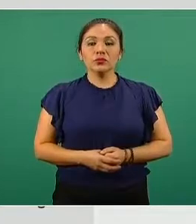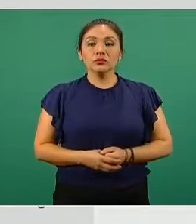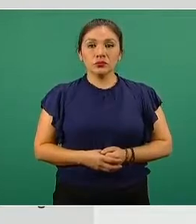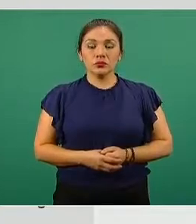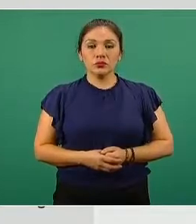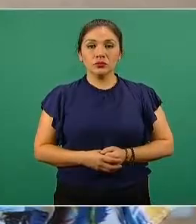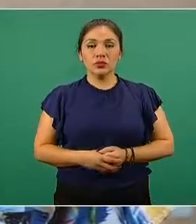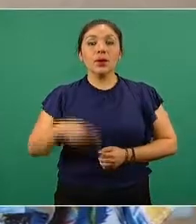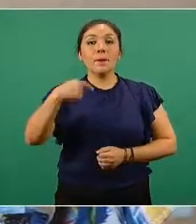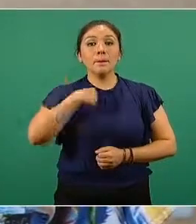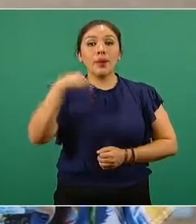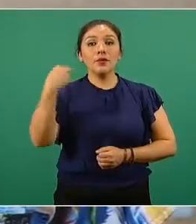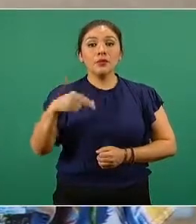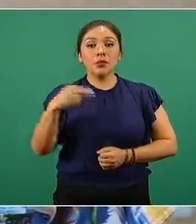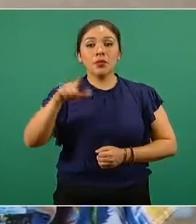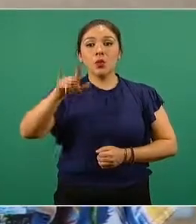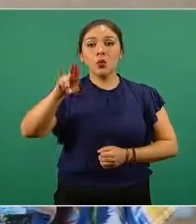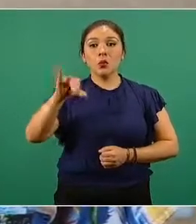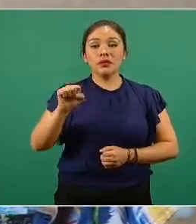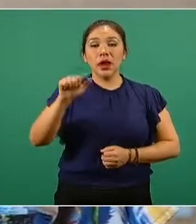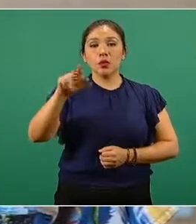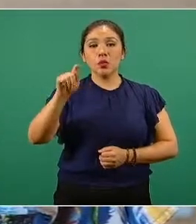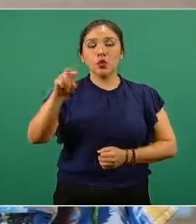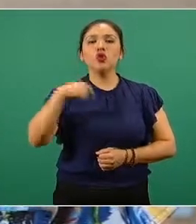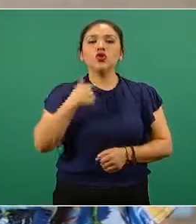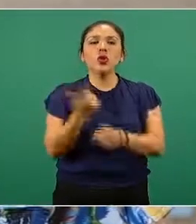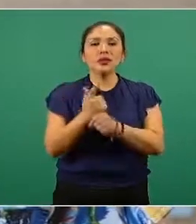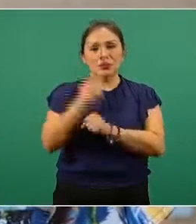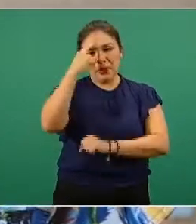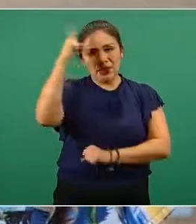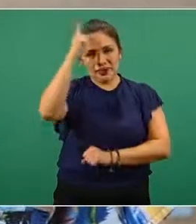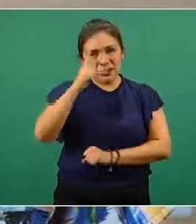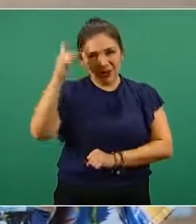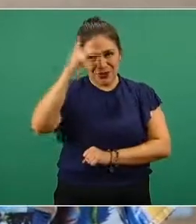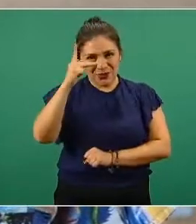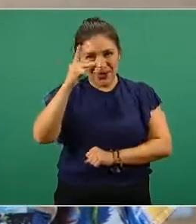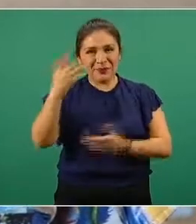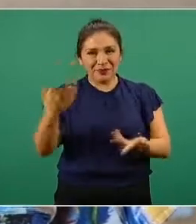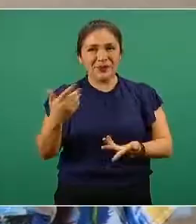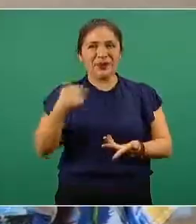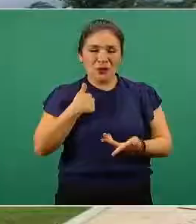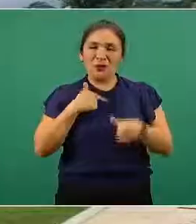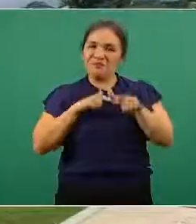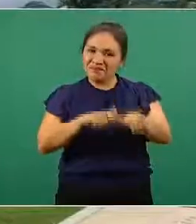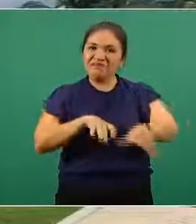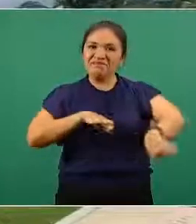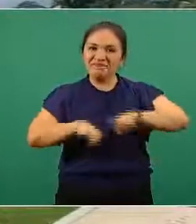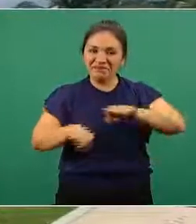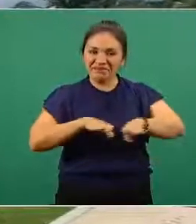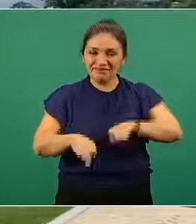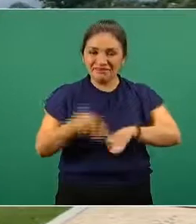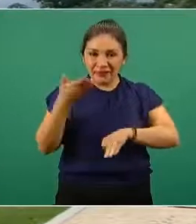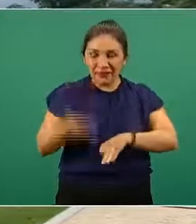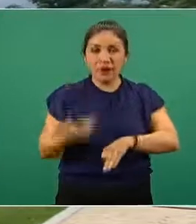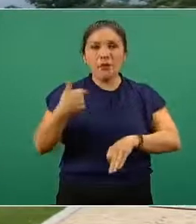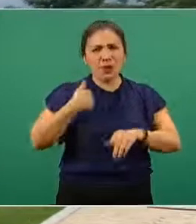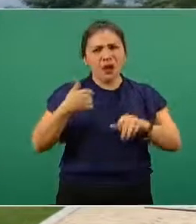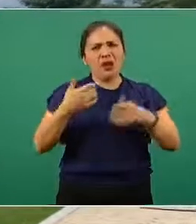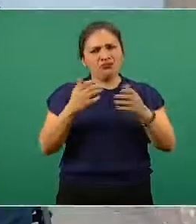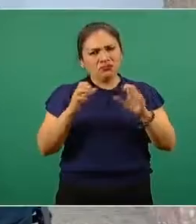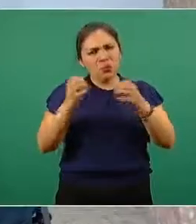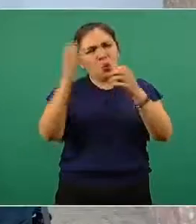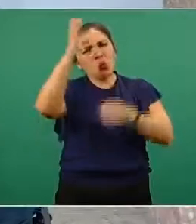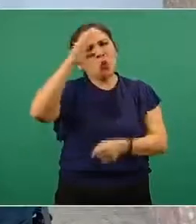Soy Luis Arturo Ordaz Abarca, soy licenciado en Psicología Clínica y estamos en el ruedo. Somos una sociedad,